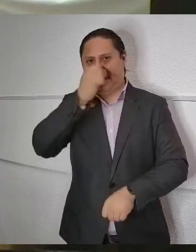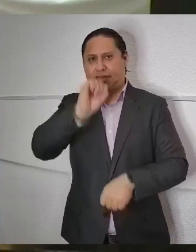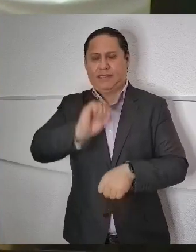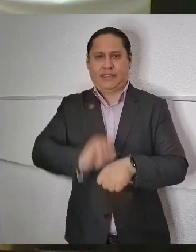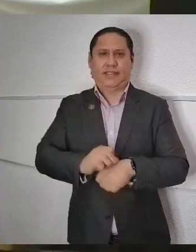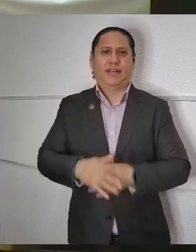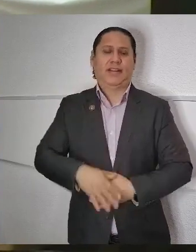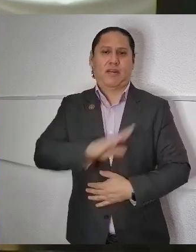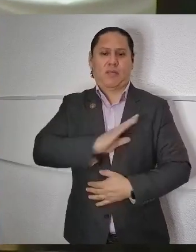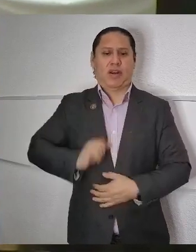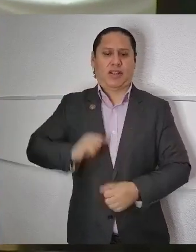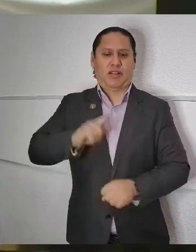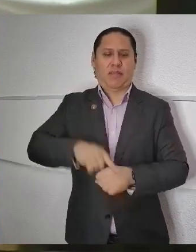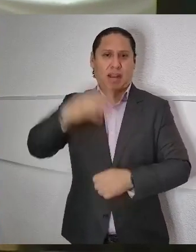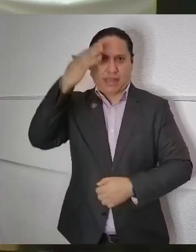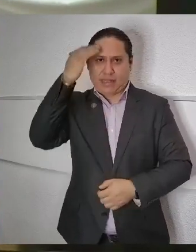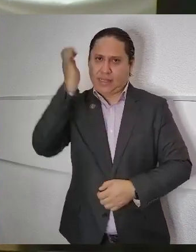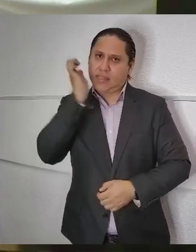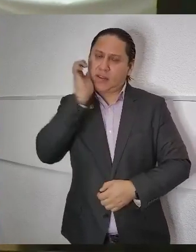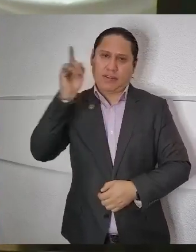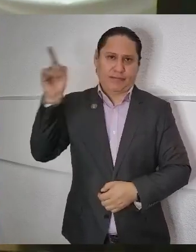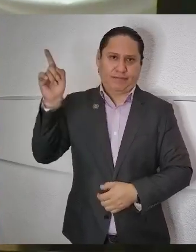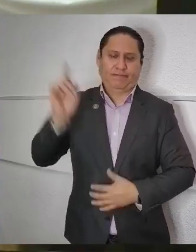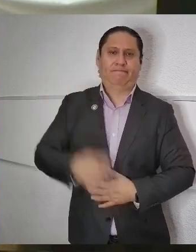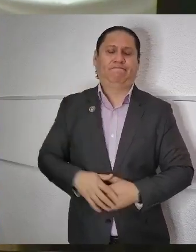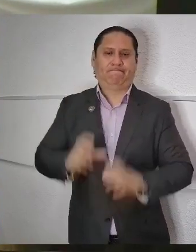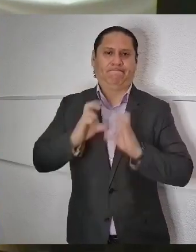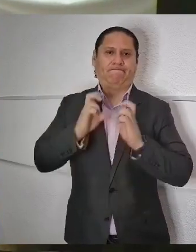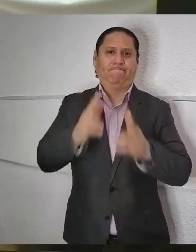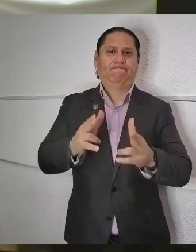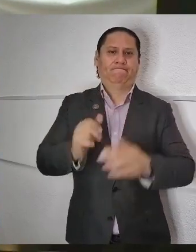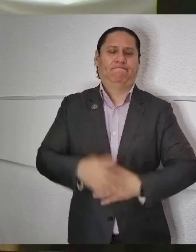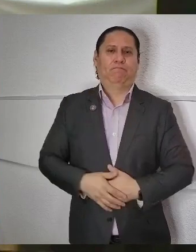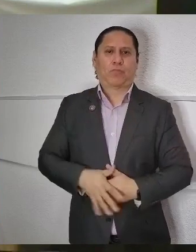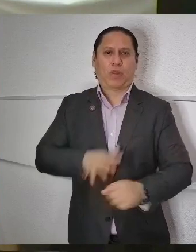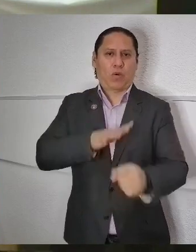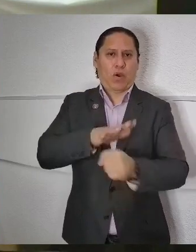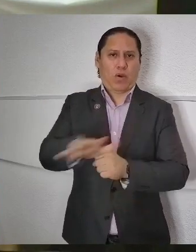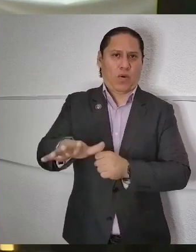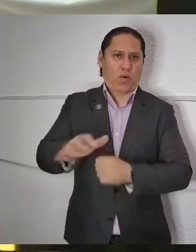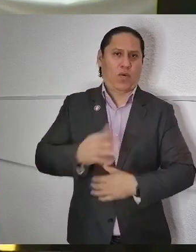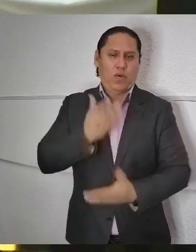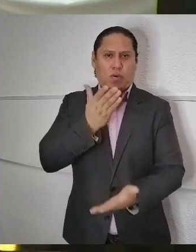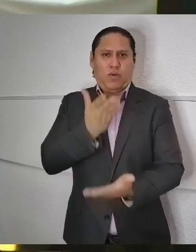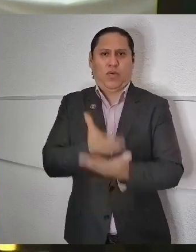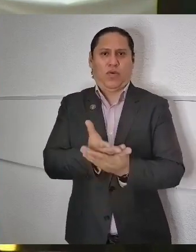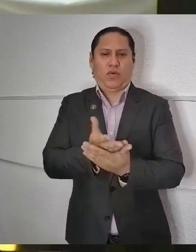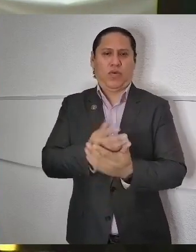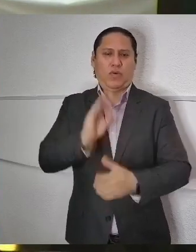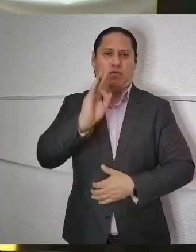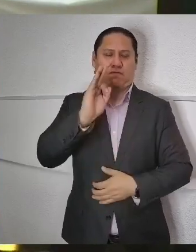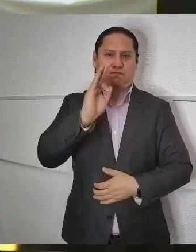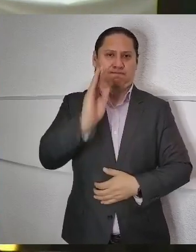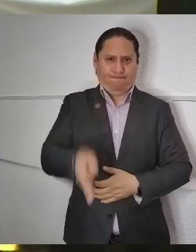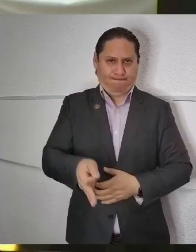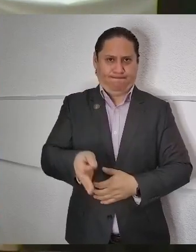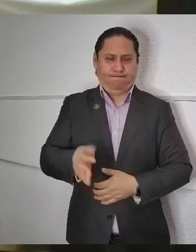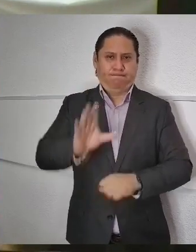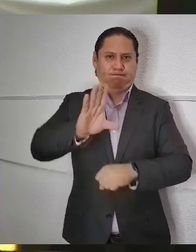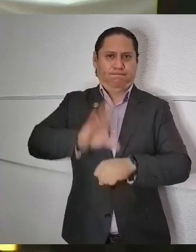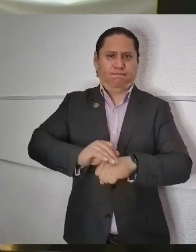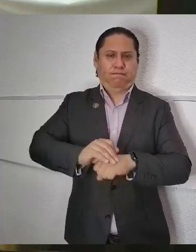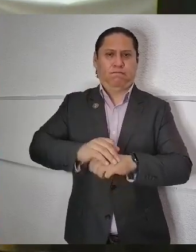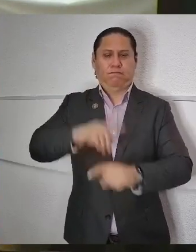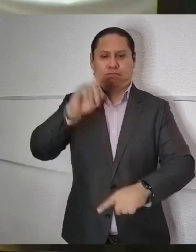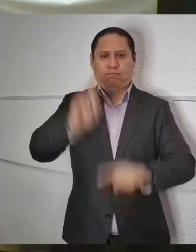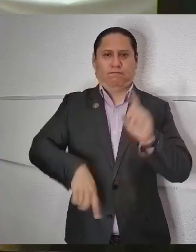del Ayuntamiento de San Cristóbal de las Casas, Chiapas, por medio del cual solicita autorización para desincorporar